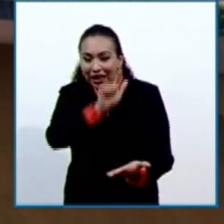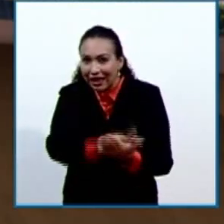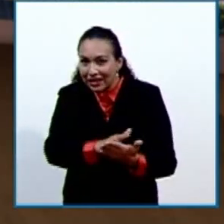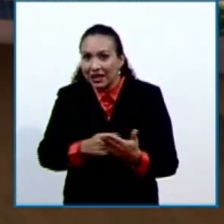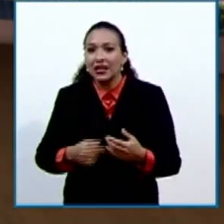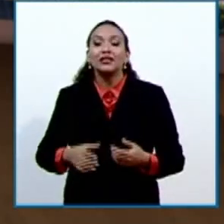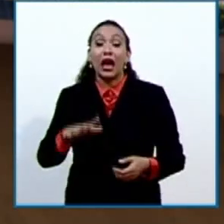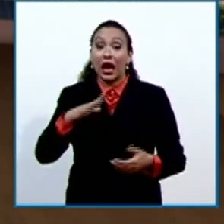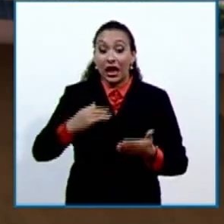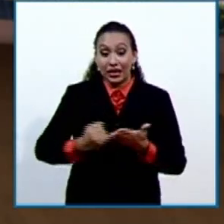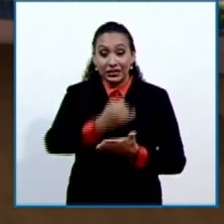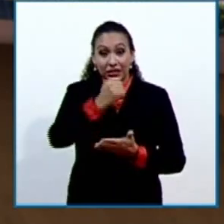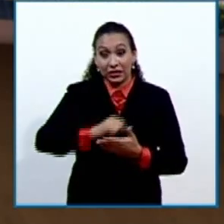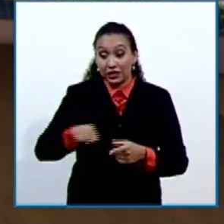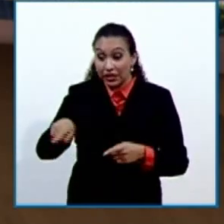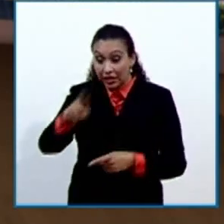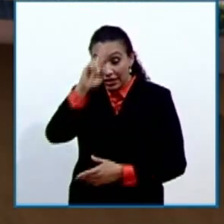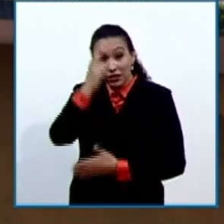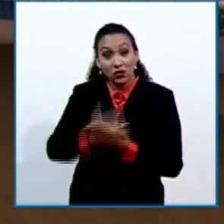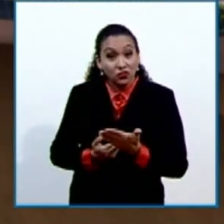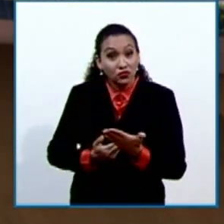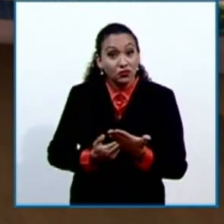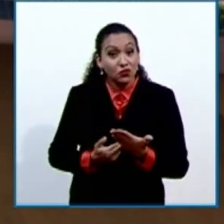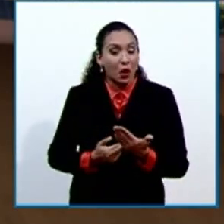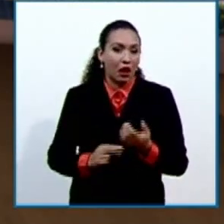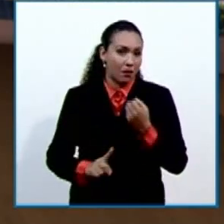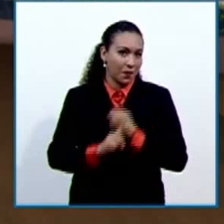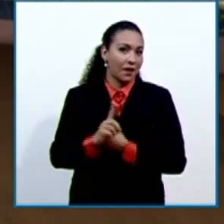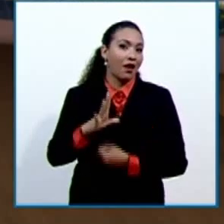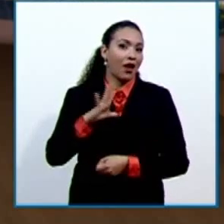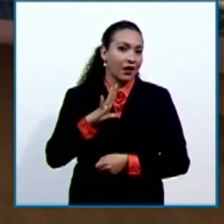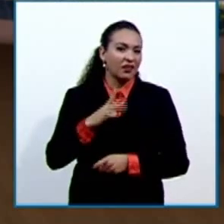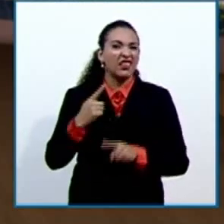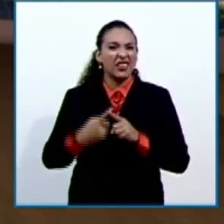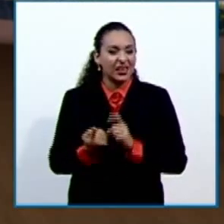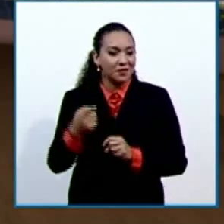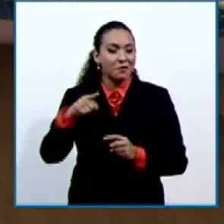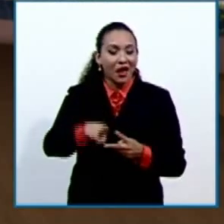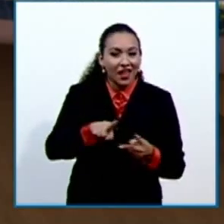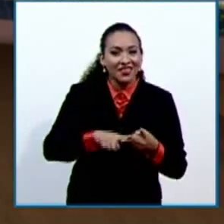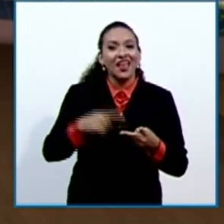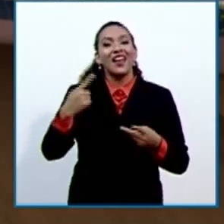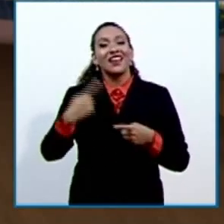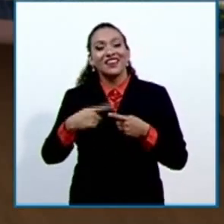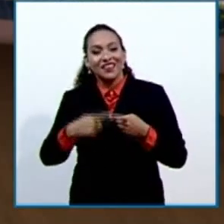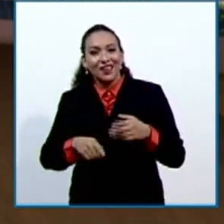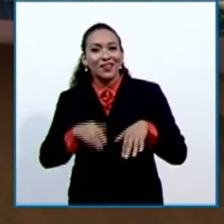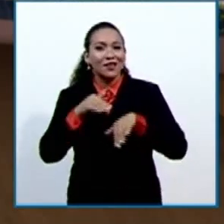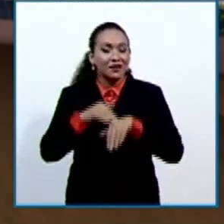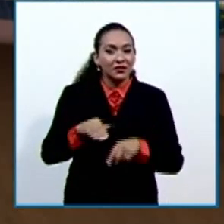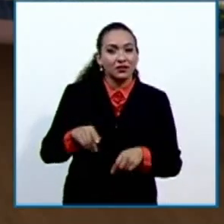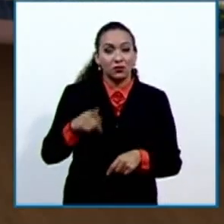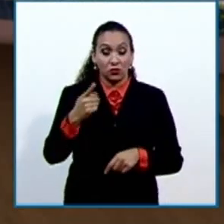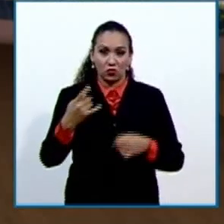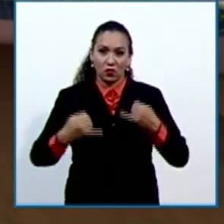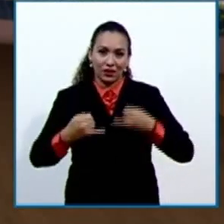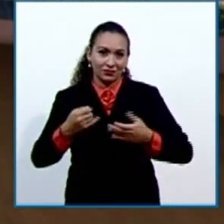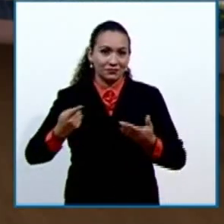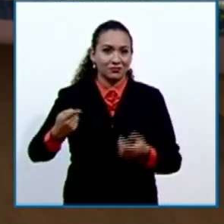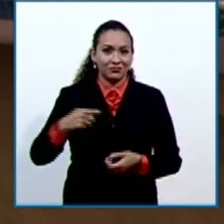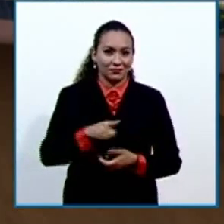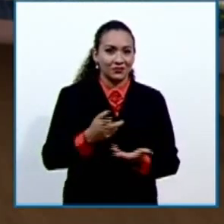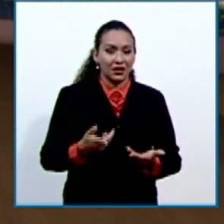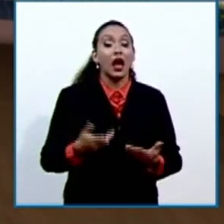decisiones judiciales en un Estado de Derecho. Quienes tienen autoridad para revertir la resolución de una persona juzgadora.